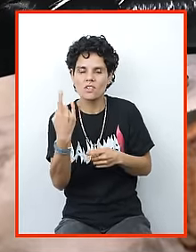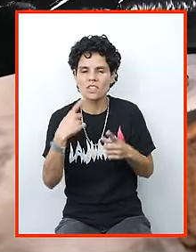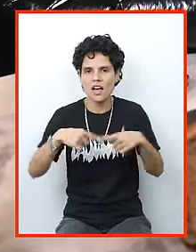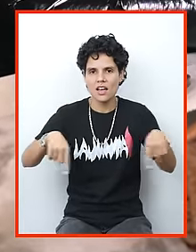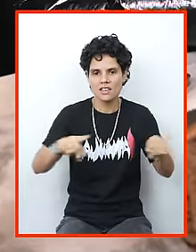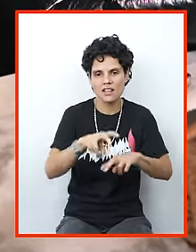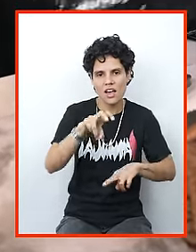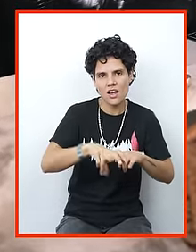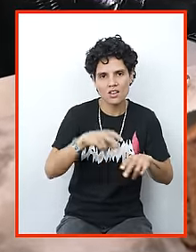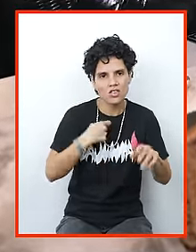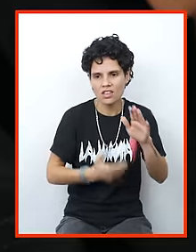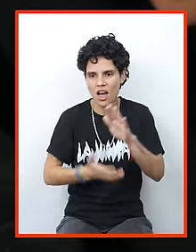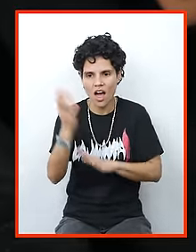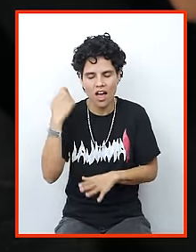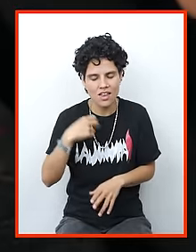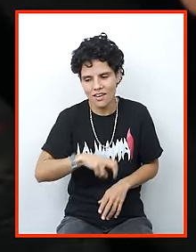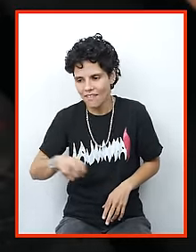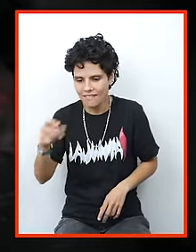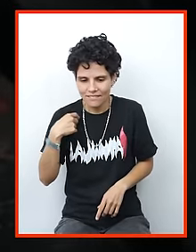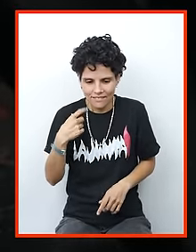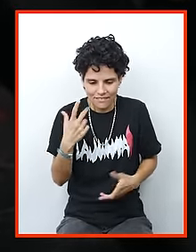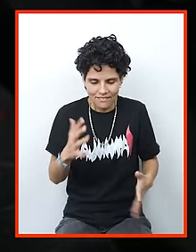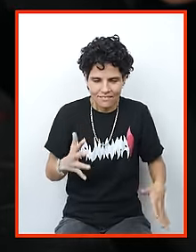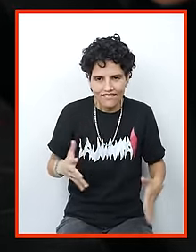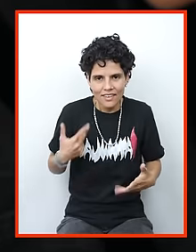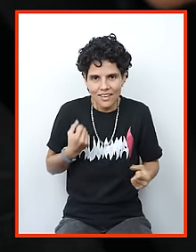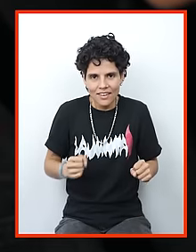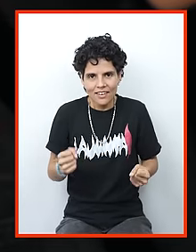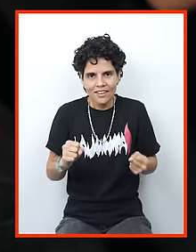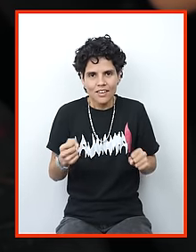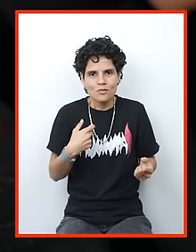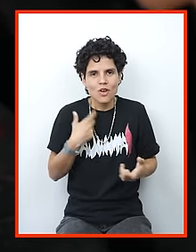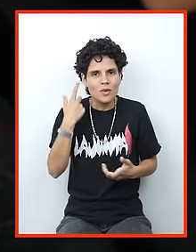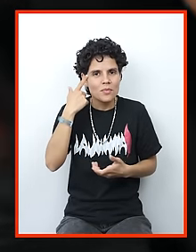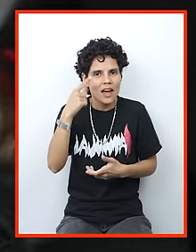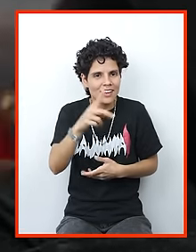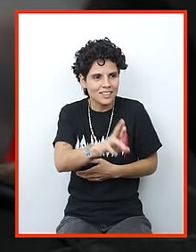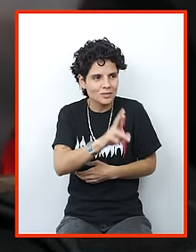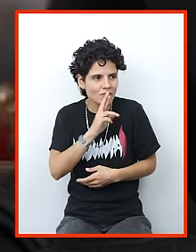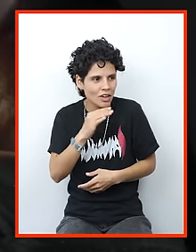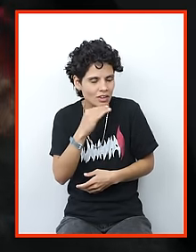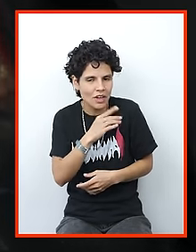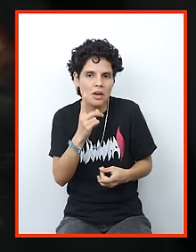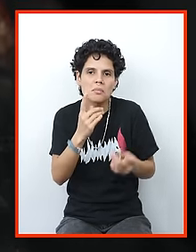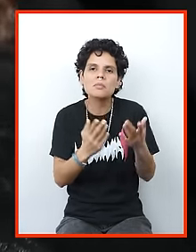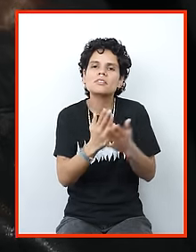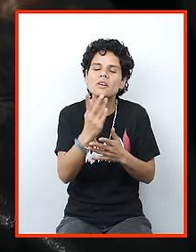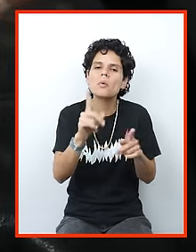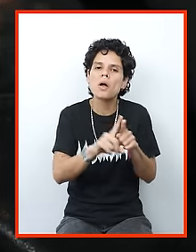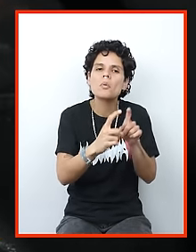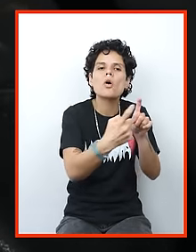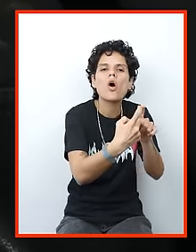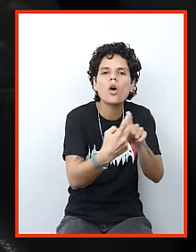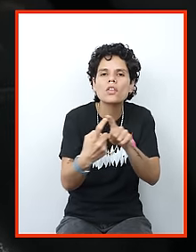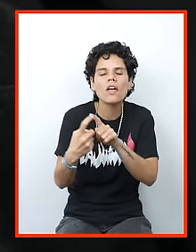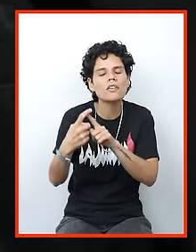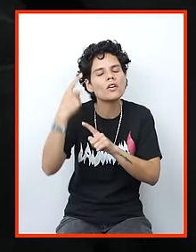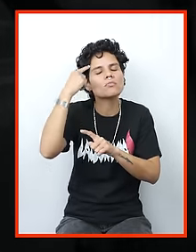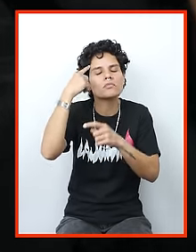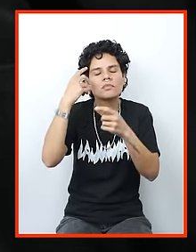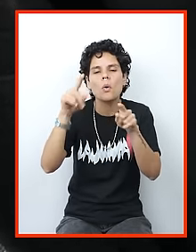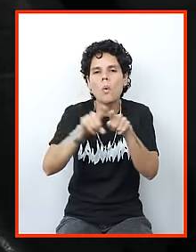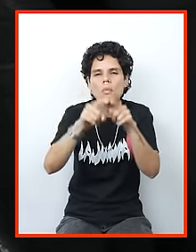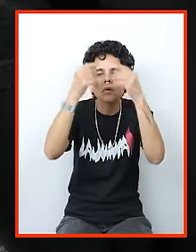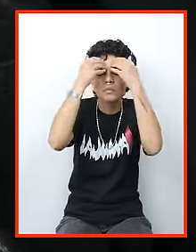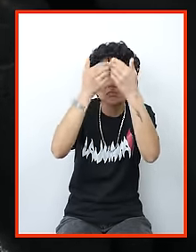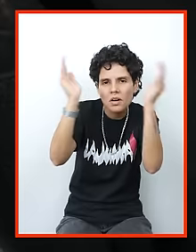terrible emocionado, como que no podía creer que me haya respondido. Y como que de ahí empecé a hacer así como esos temas, así como con otras personas, como que se me